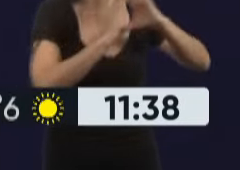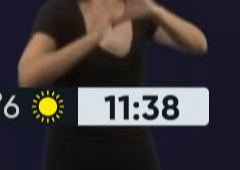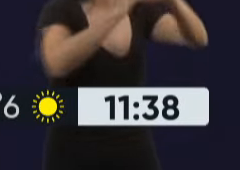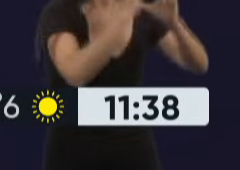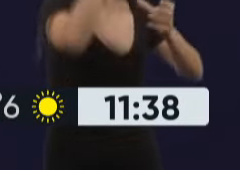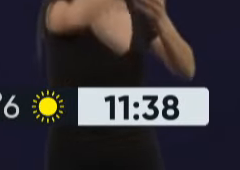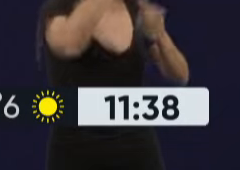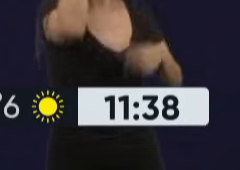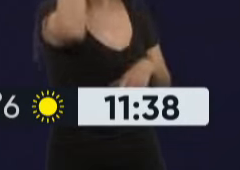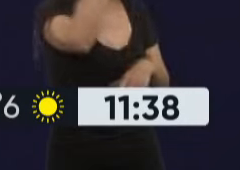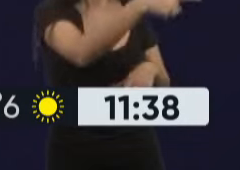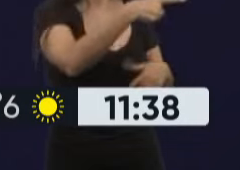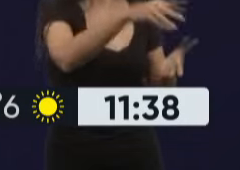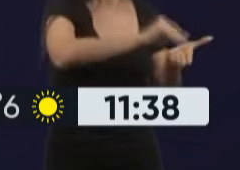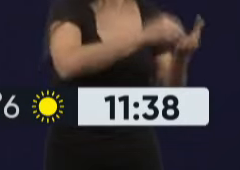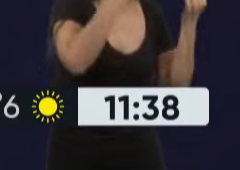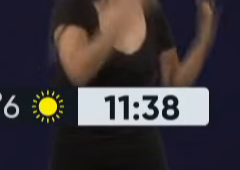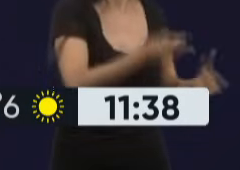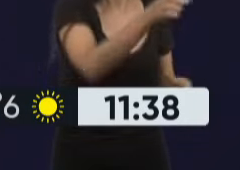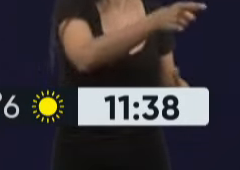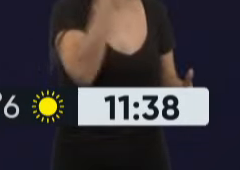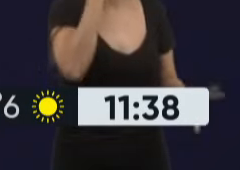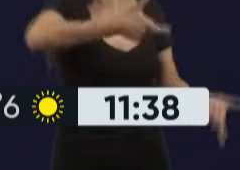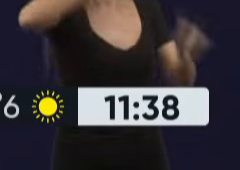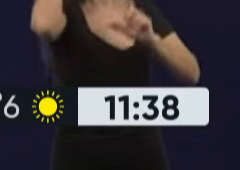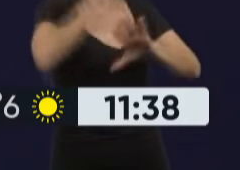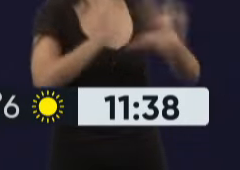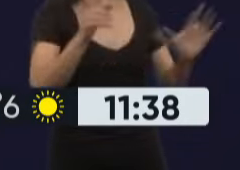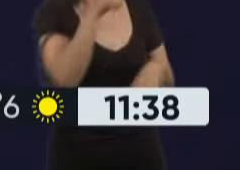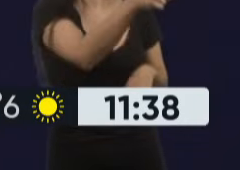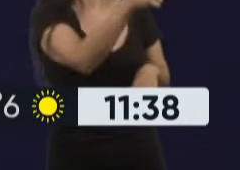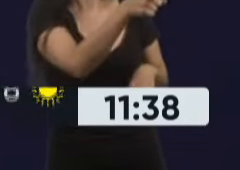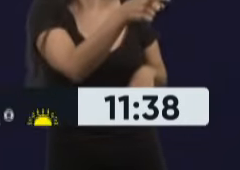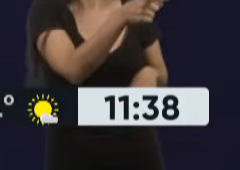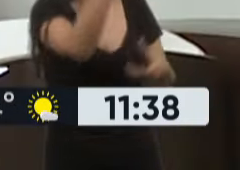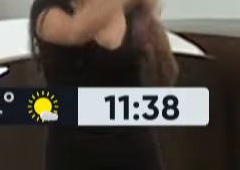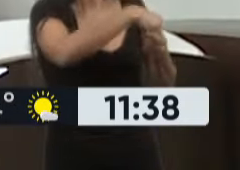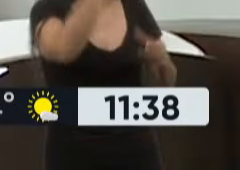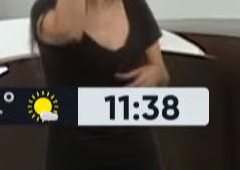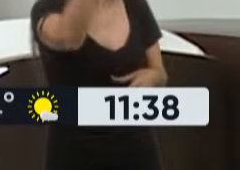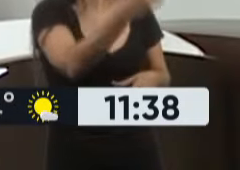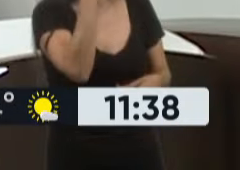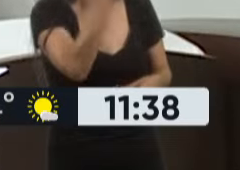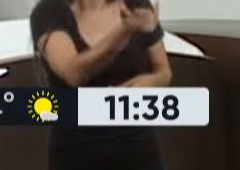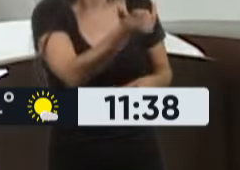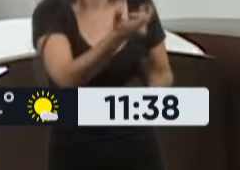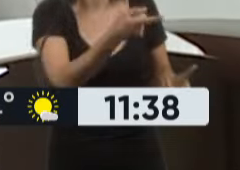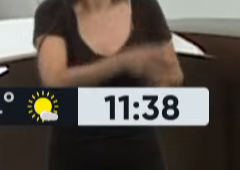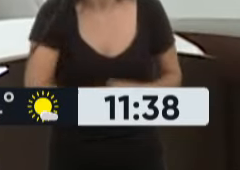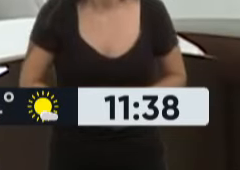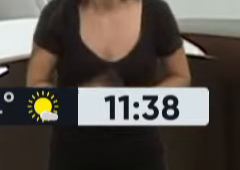y en tal caso vos sos un experto en en estar ahí dando vueltas por el congreso un quiste